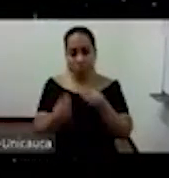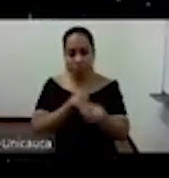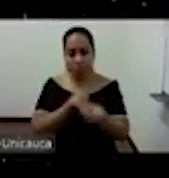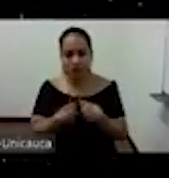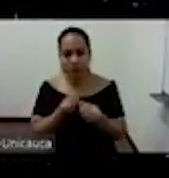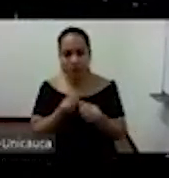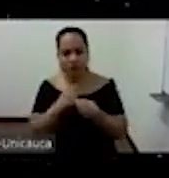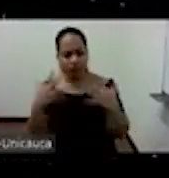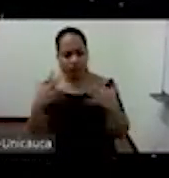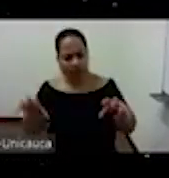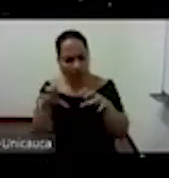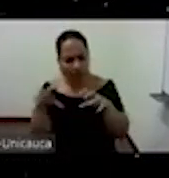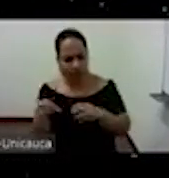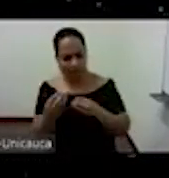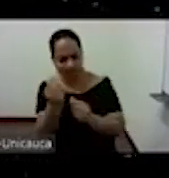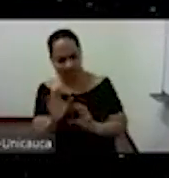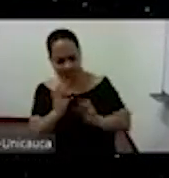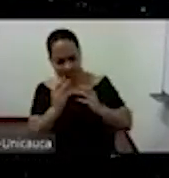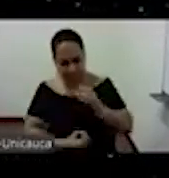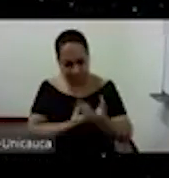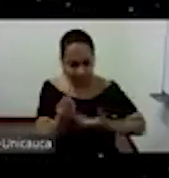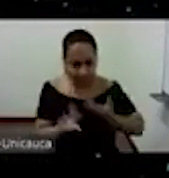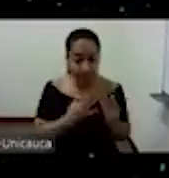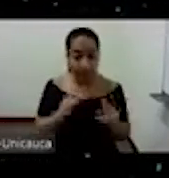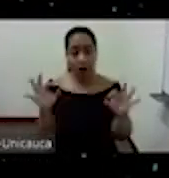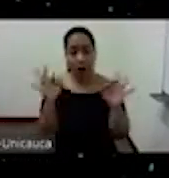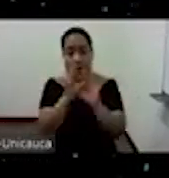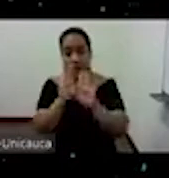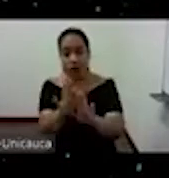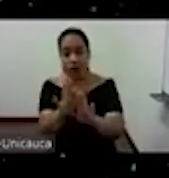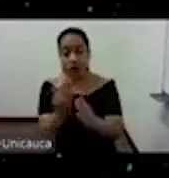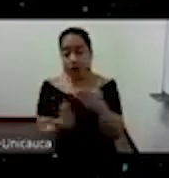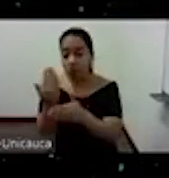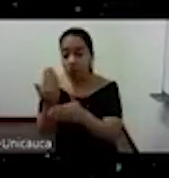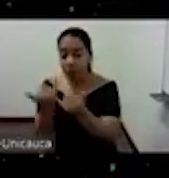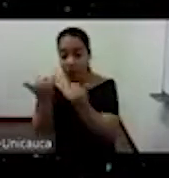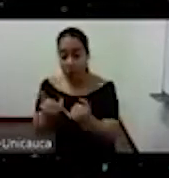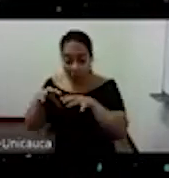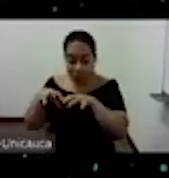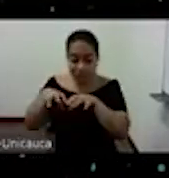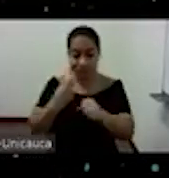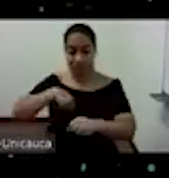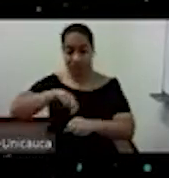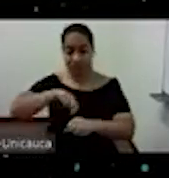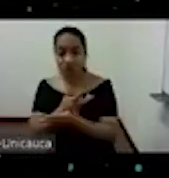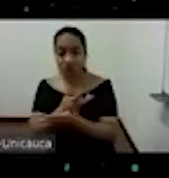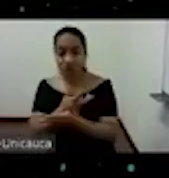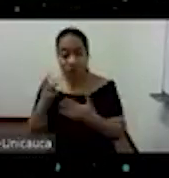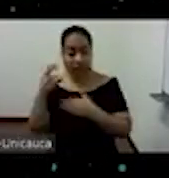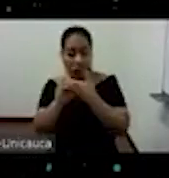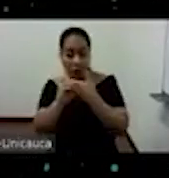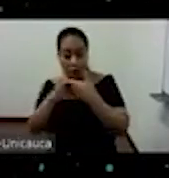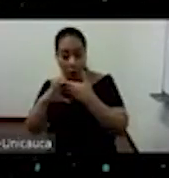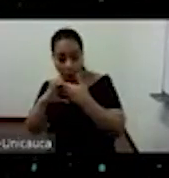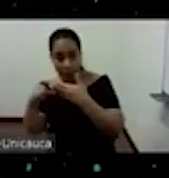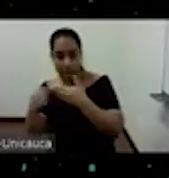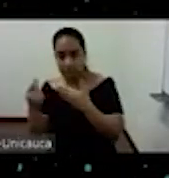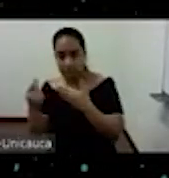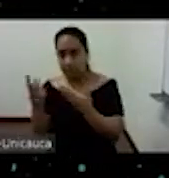valor y sentido que desde una visión moderna colonial propia de Occidente, esto pues no se puede